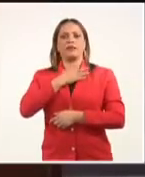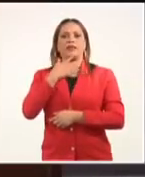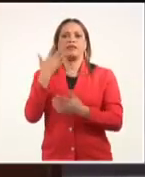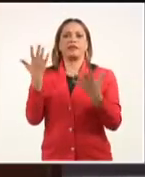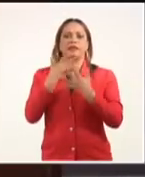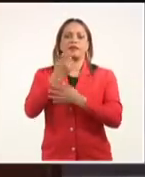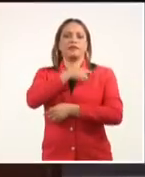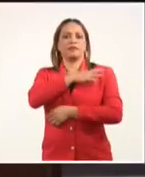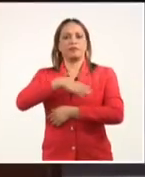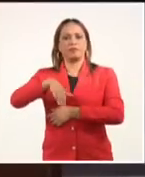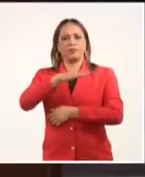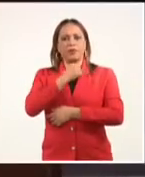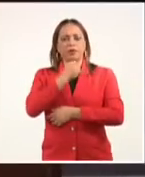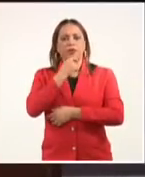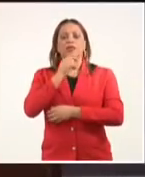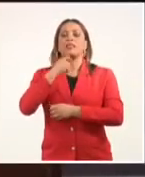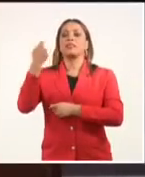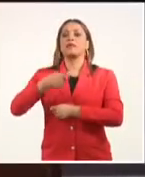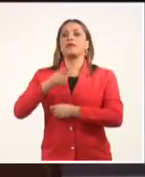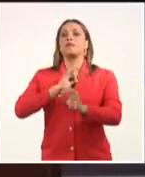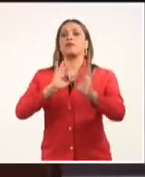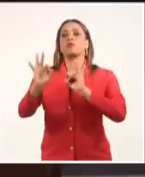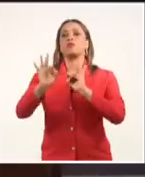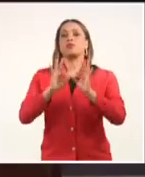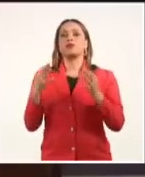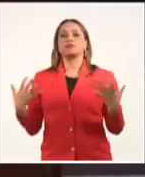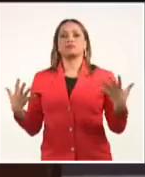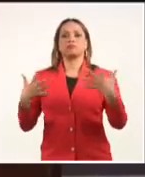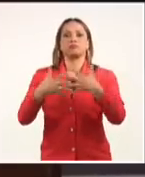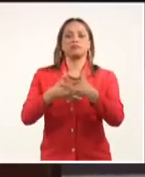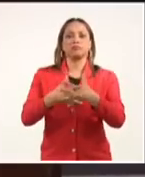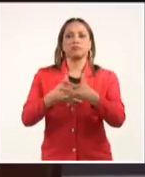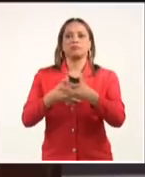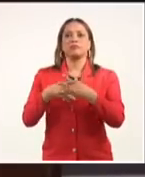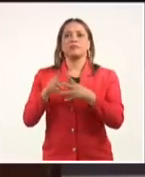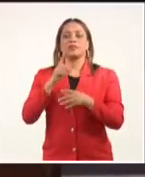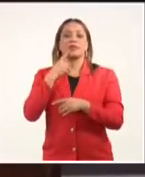Cuidemos la unidad más que a la niña de